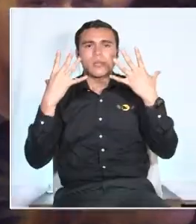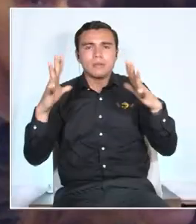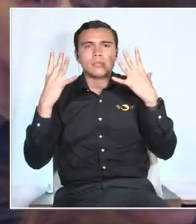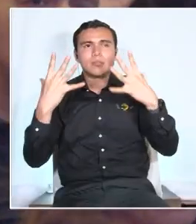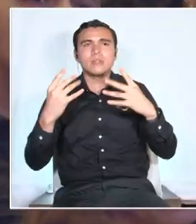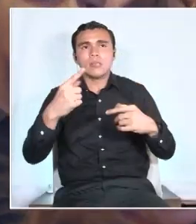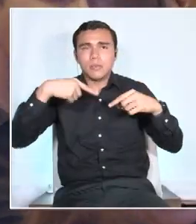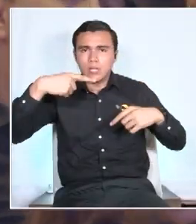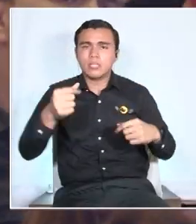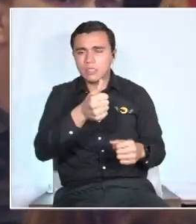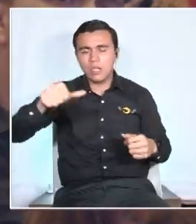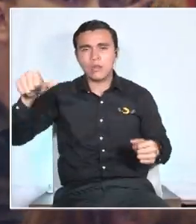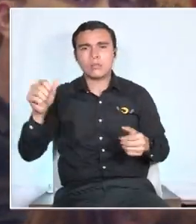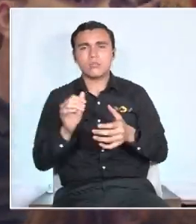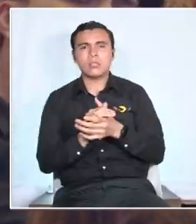te voy a decir algo